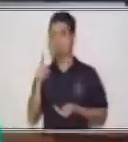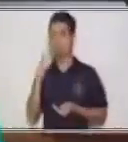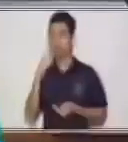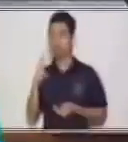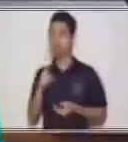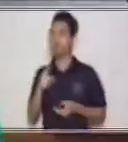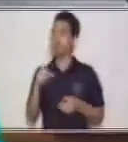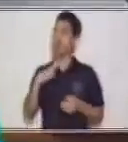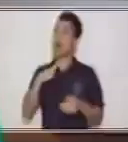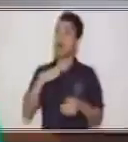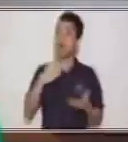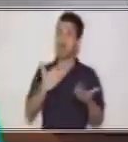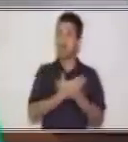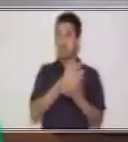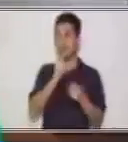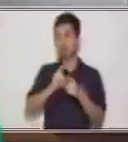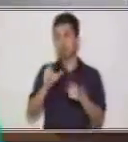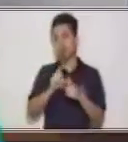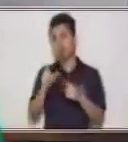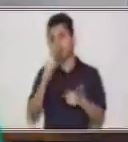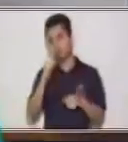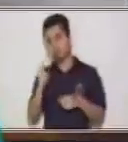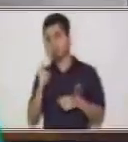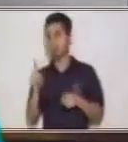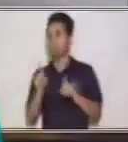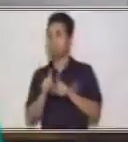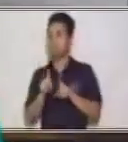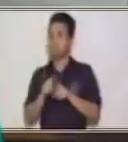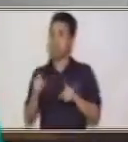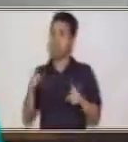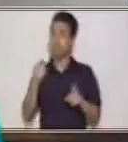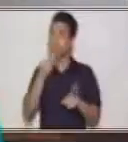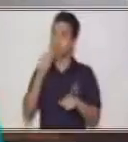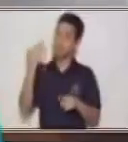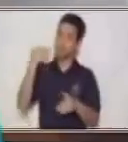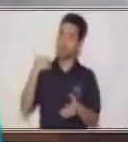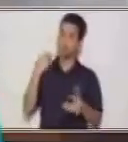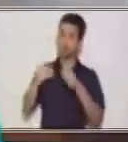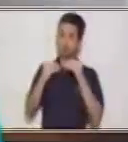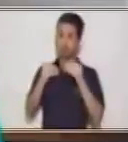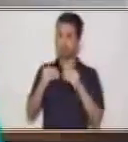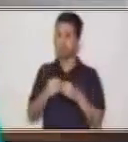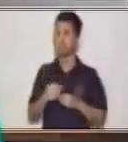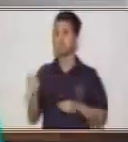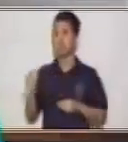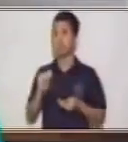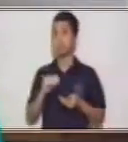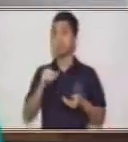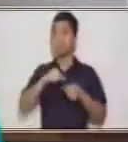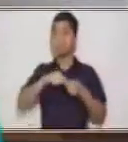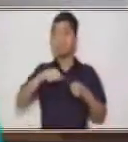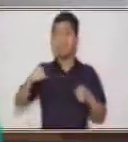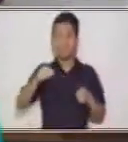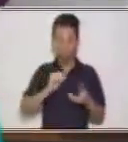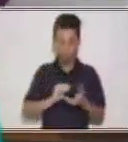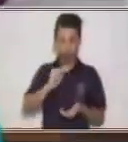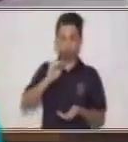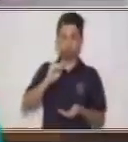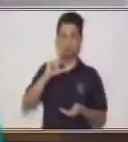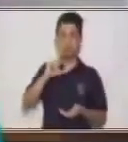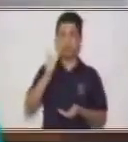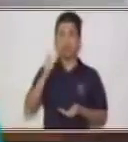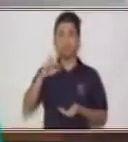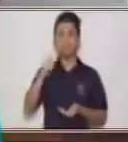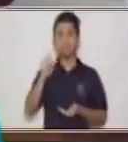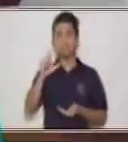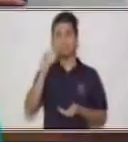nuevas. Para empezar, quiero recordarte que las medidas de capacidad indican qué cantidad de líquido puede